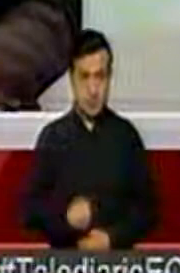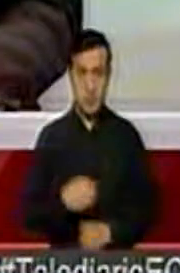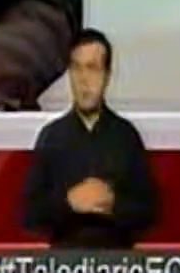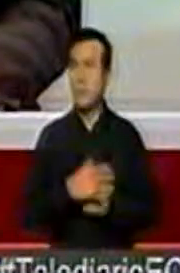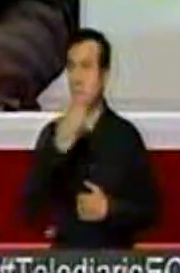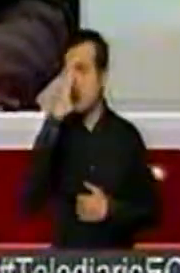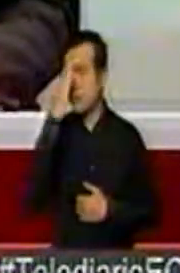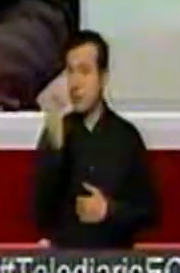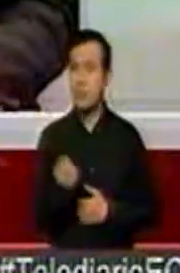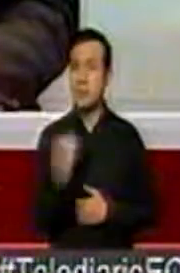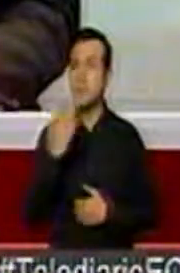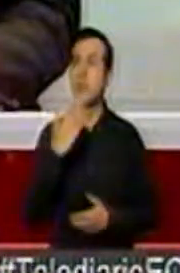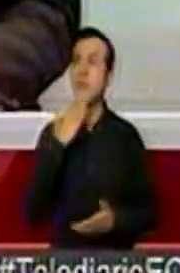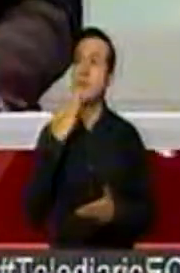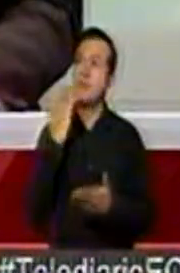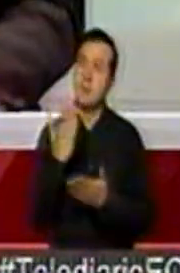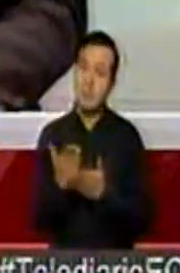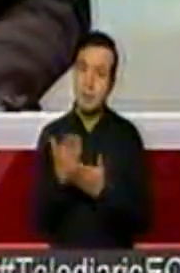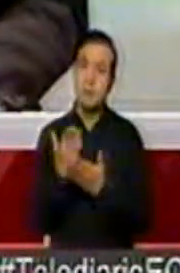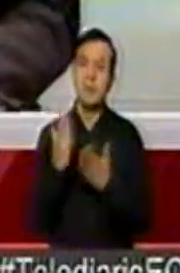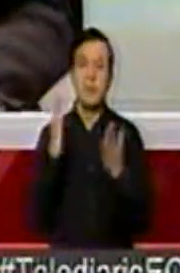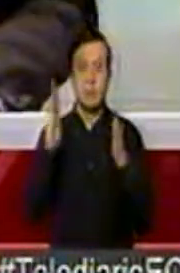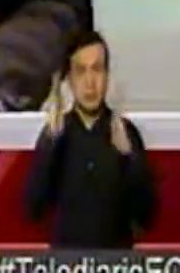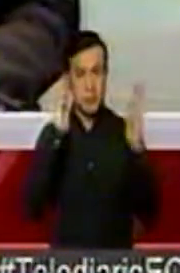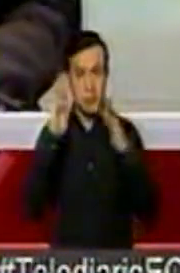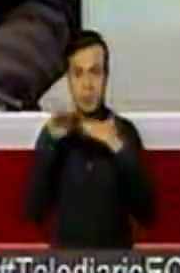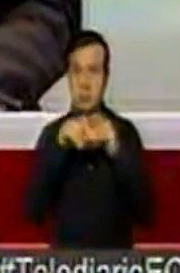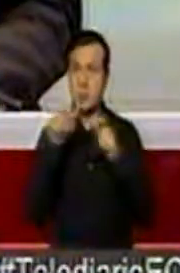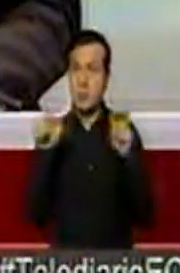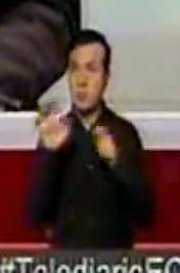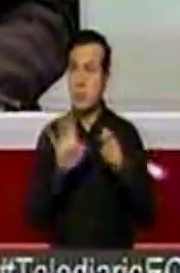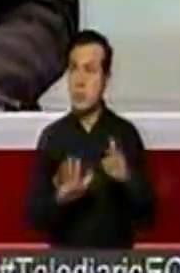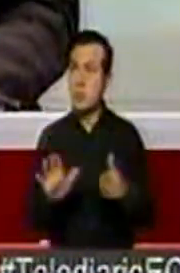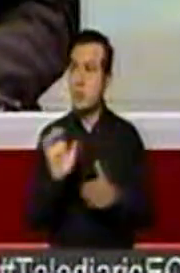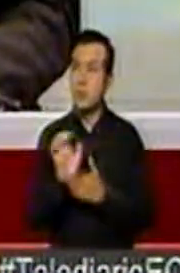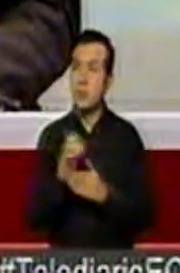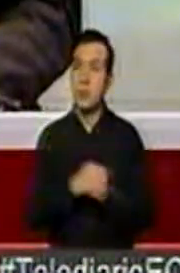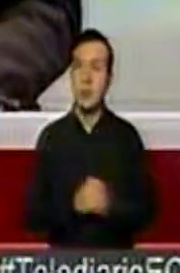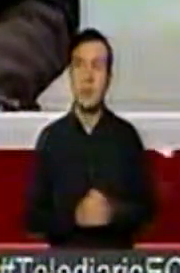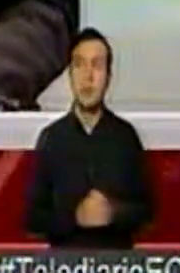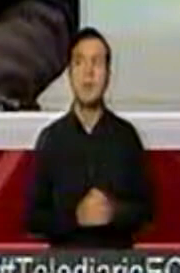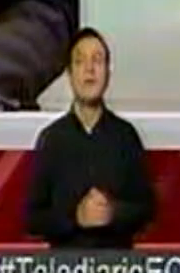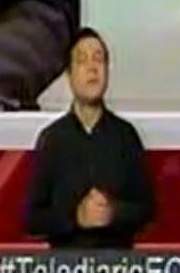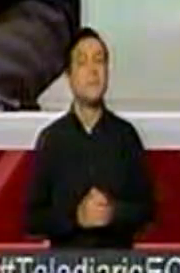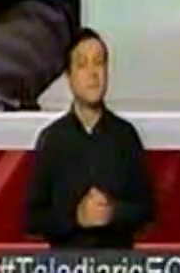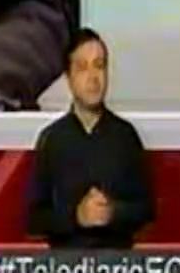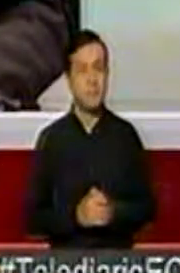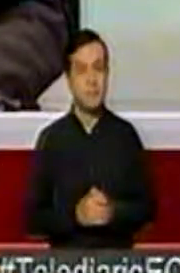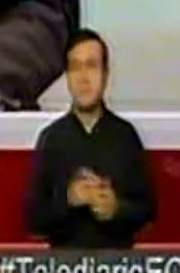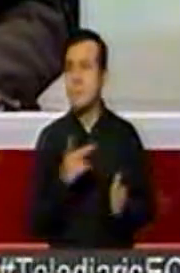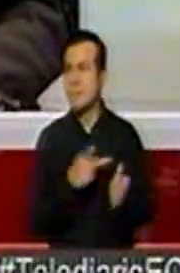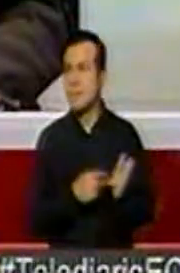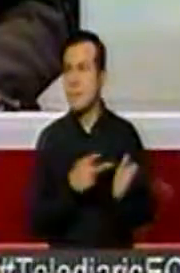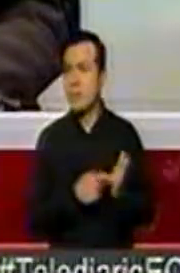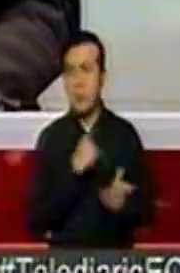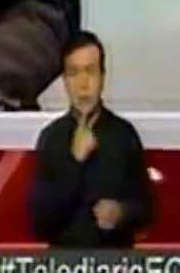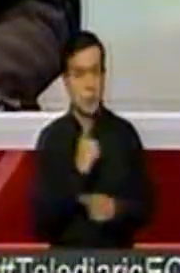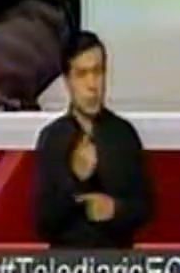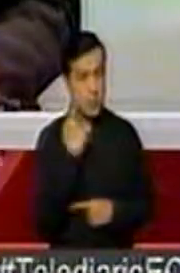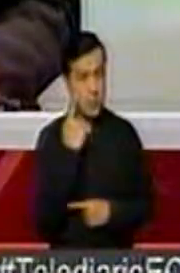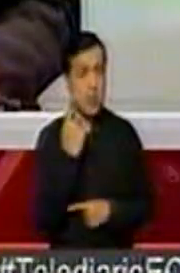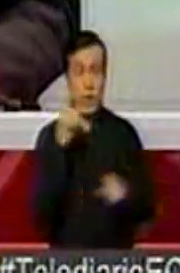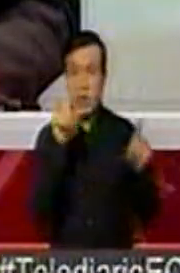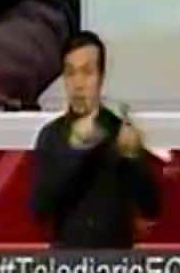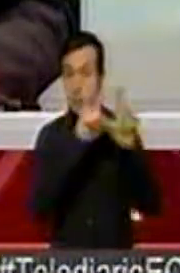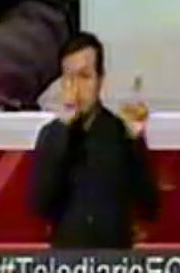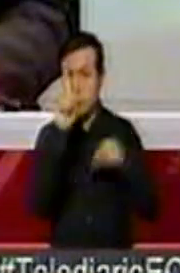buenos días, muchísimas gracias por el espacio. Un saludo a todos los televidentes a nivel nacional. Bueno, ¿qué pasa en este momento? Hay una